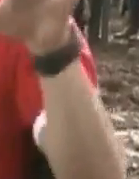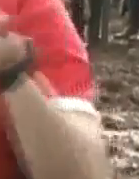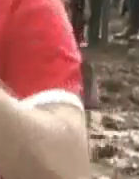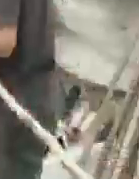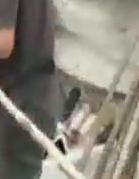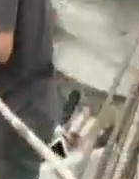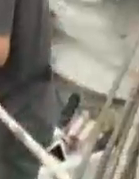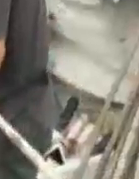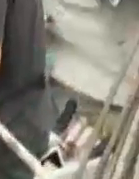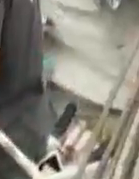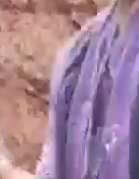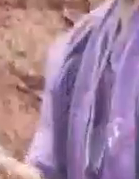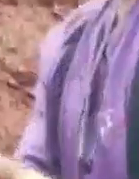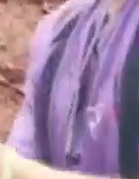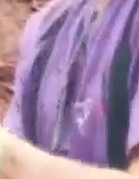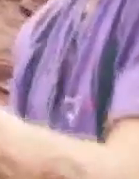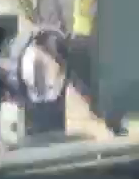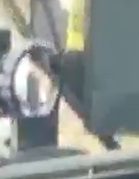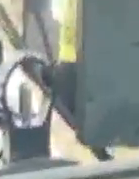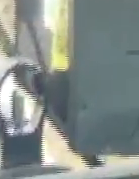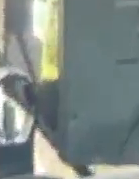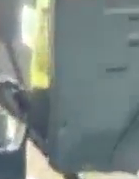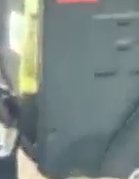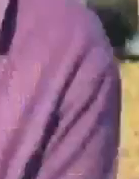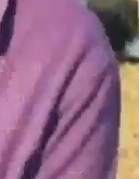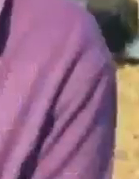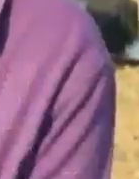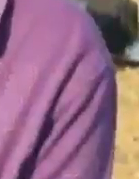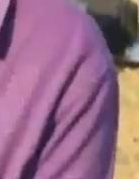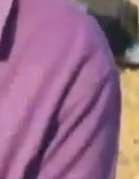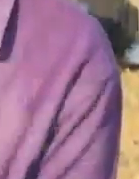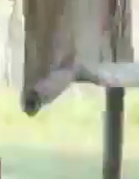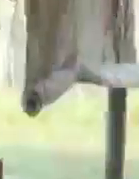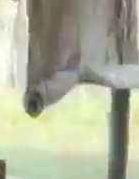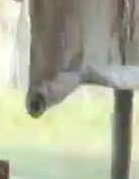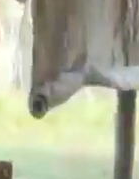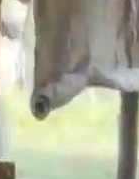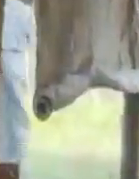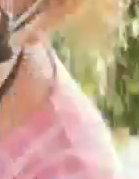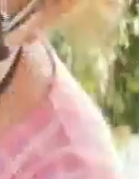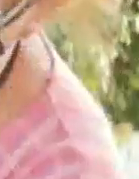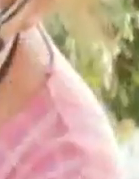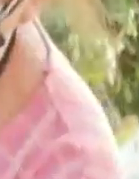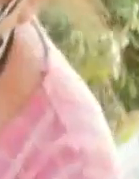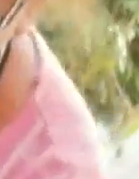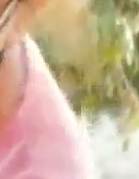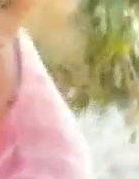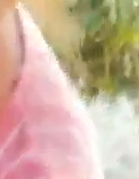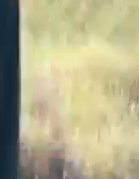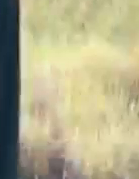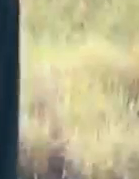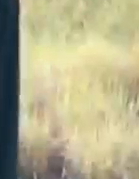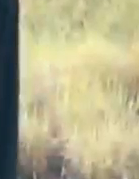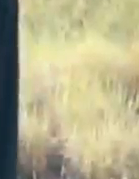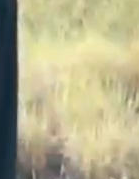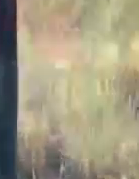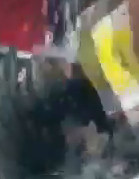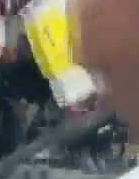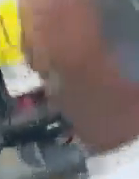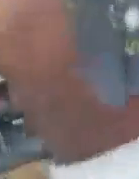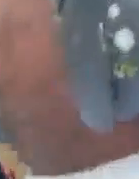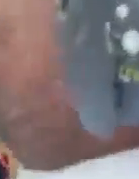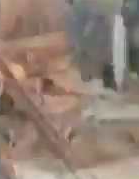los mejores de la producción cinematográfica de nuestro país se juntaran para revivir, hacernos